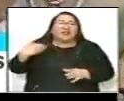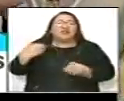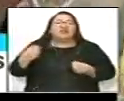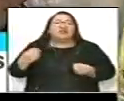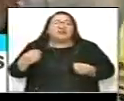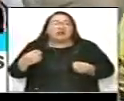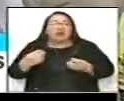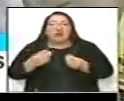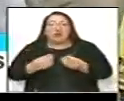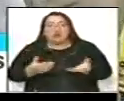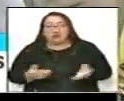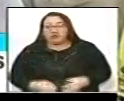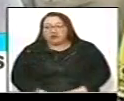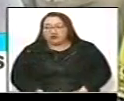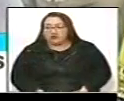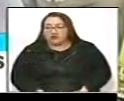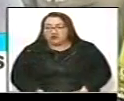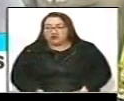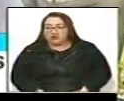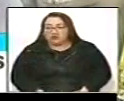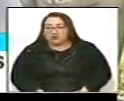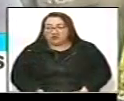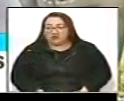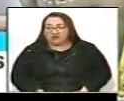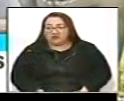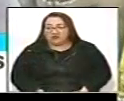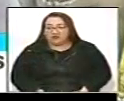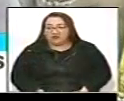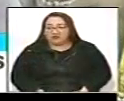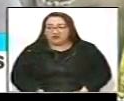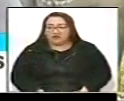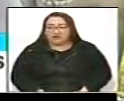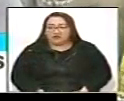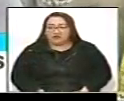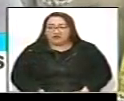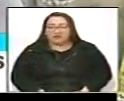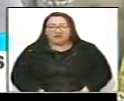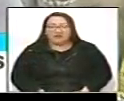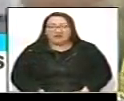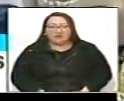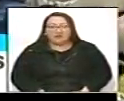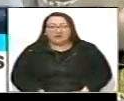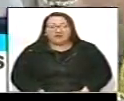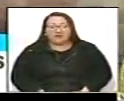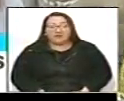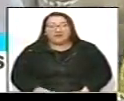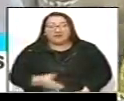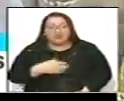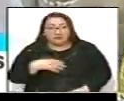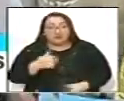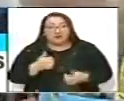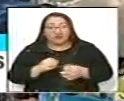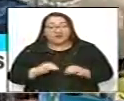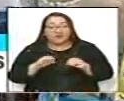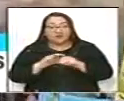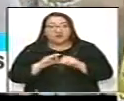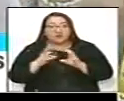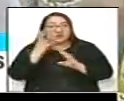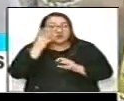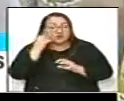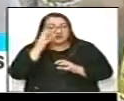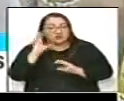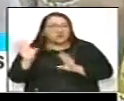¡Ay, está genial! No, es que me parece fundamental, porque es una experiencia acumulada en el